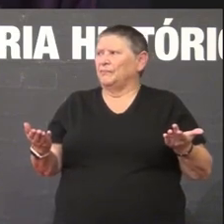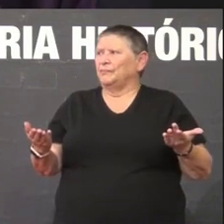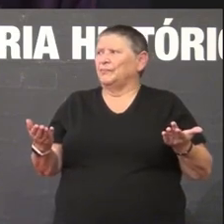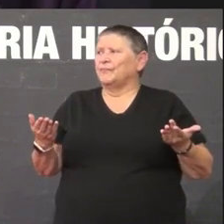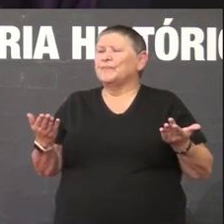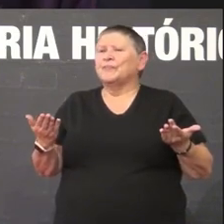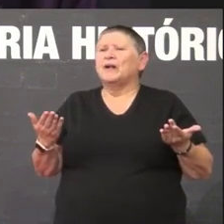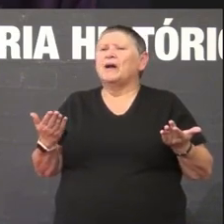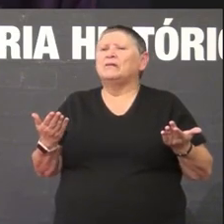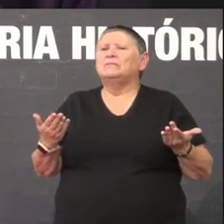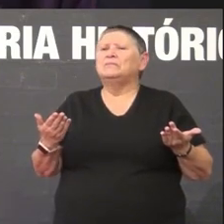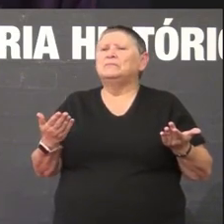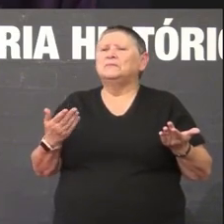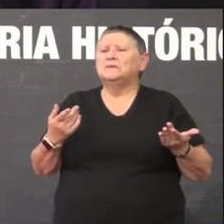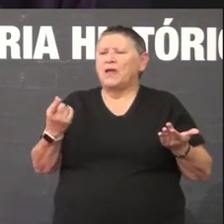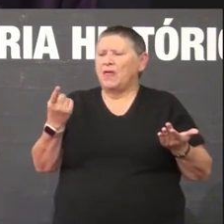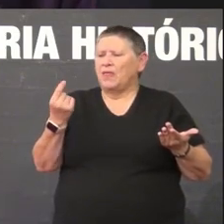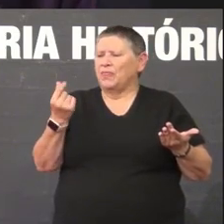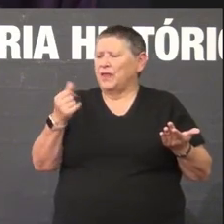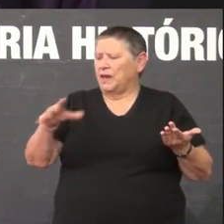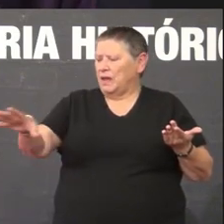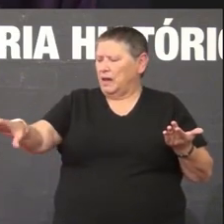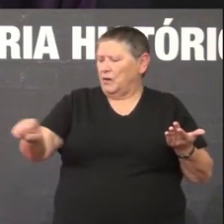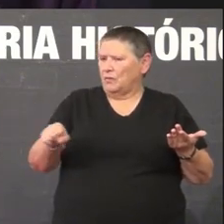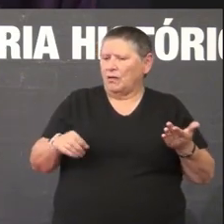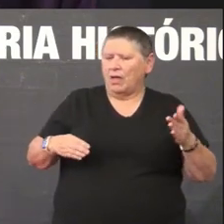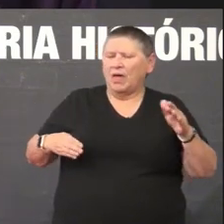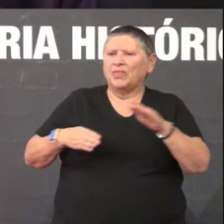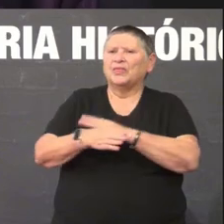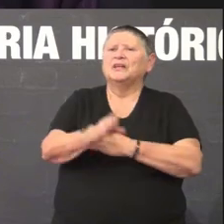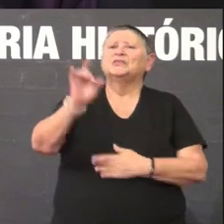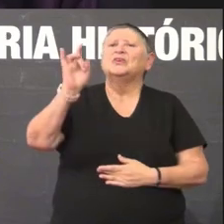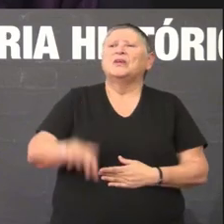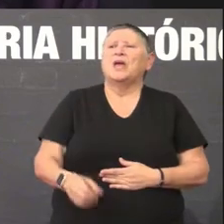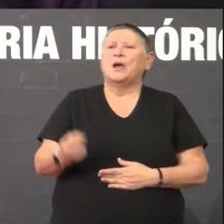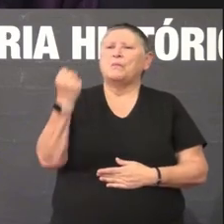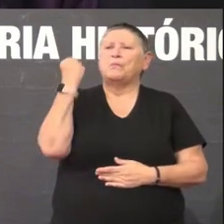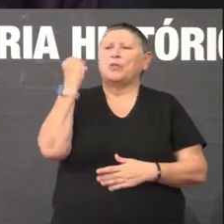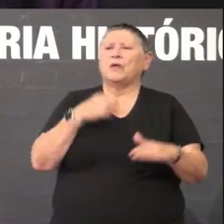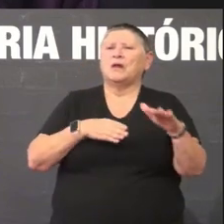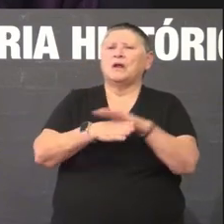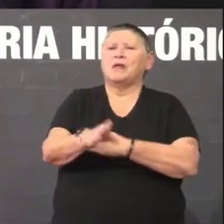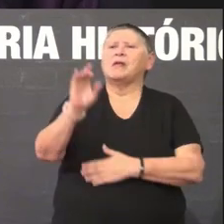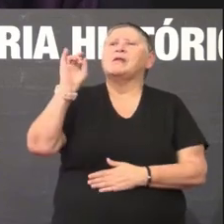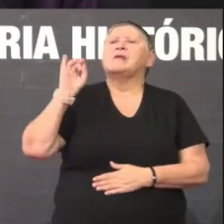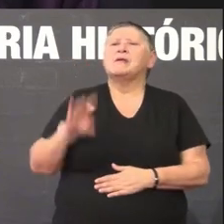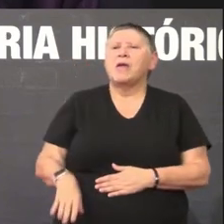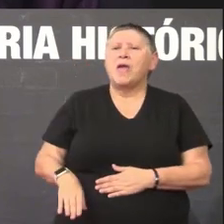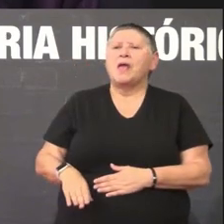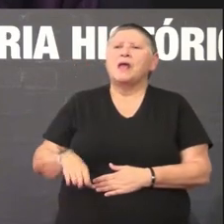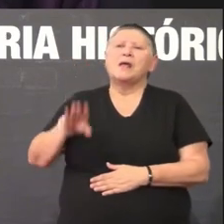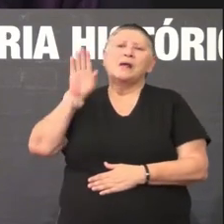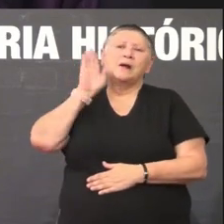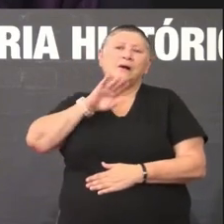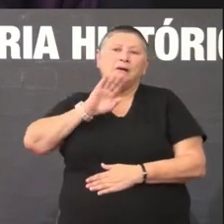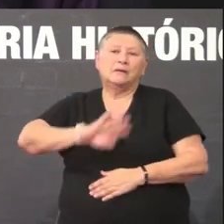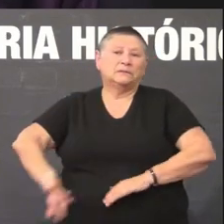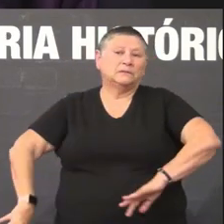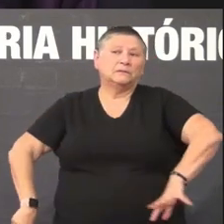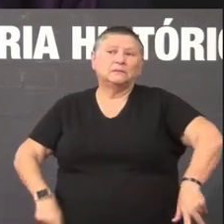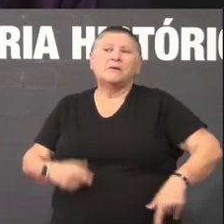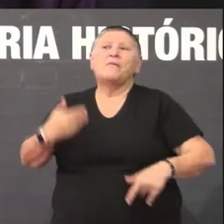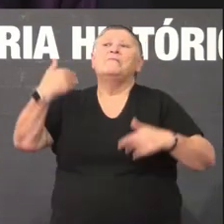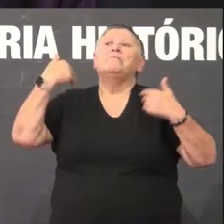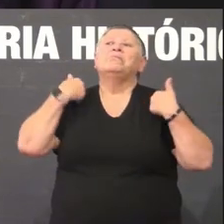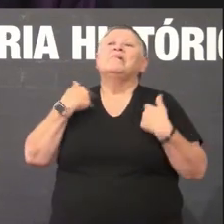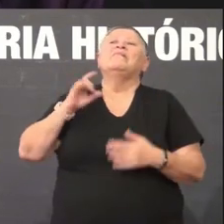quien tiene acceso al dinero, quien tiene acceso al poder, quien tiene acceso a la corruptela y a ser un